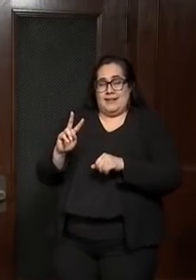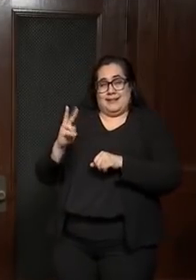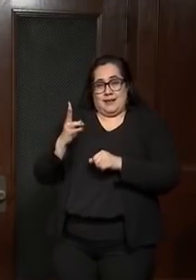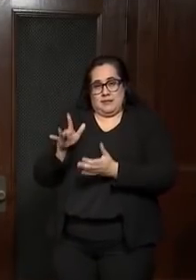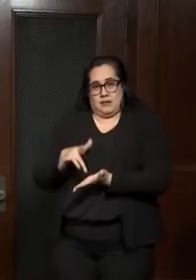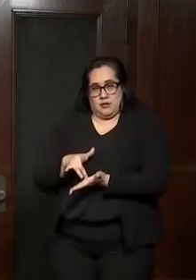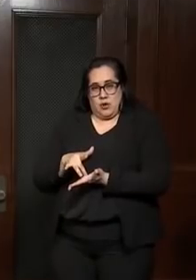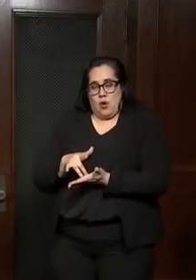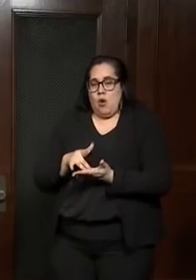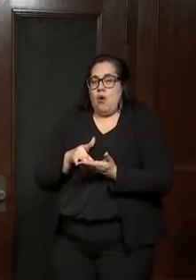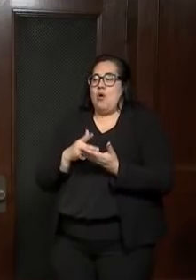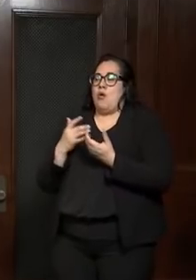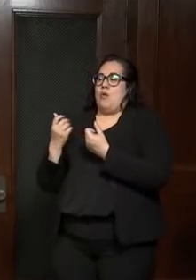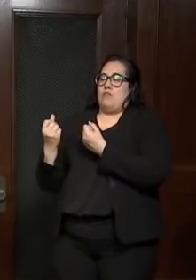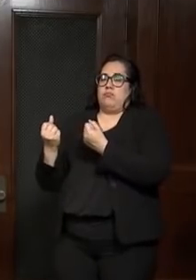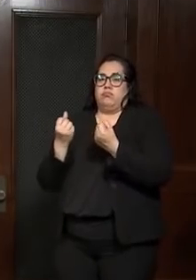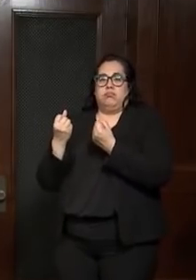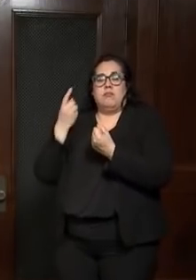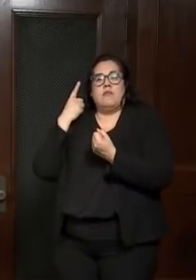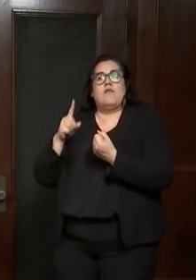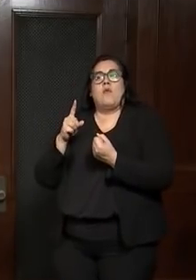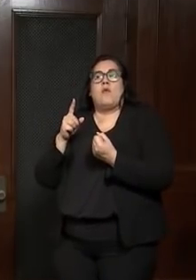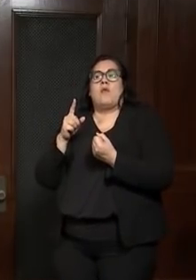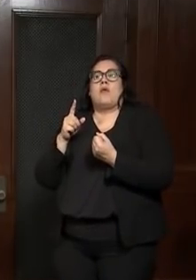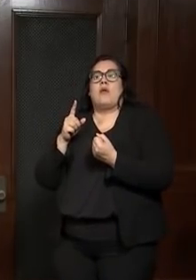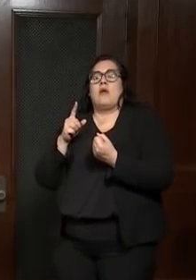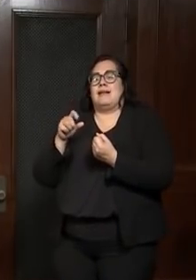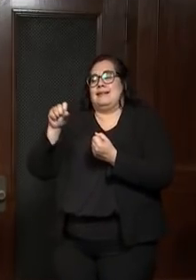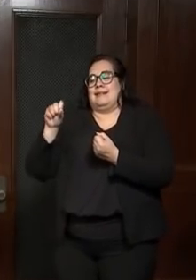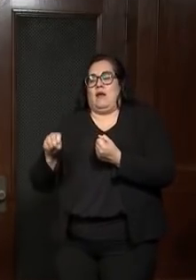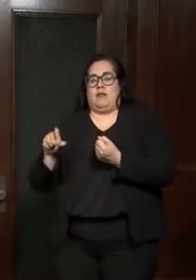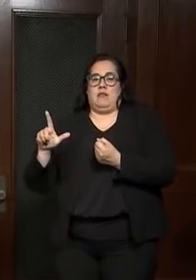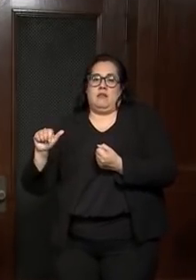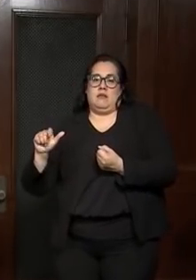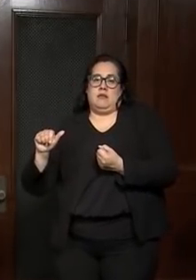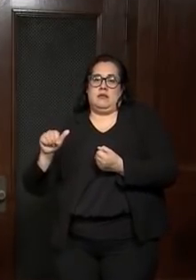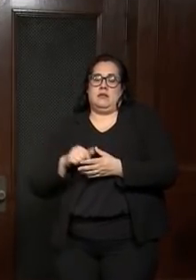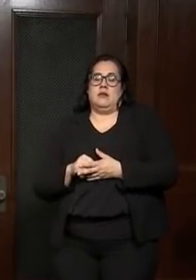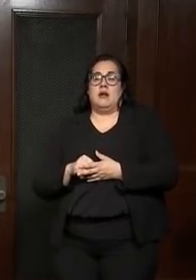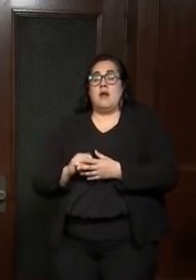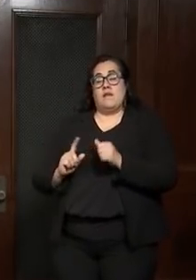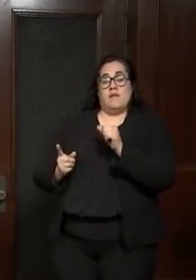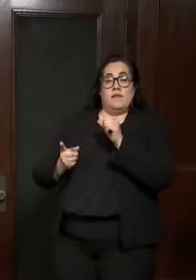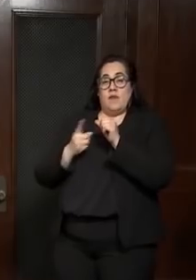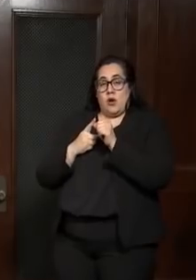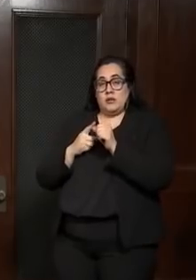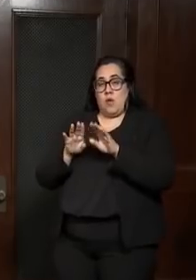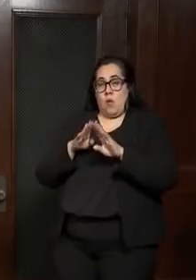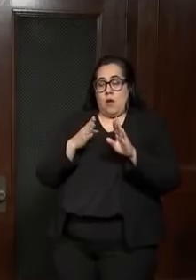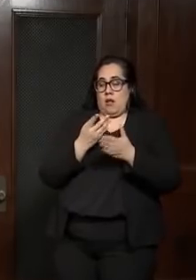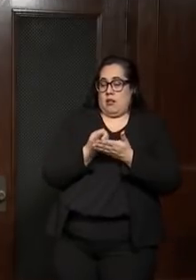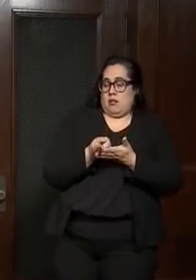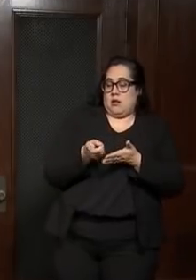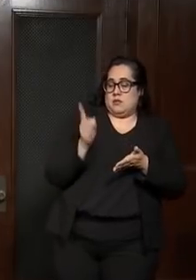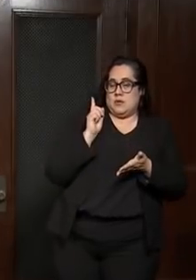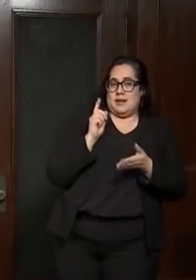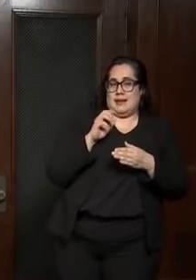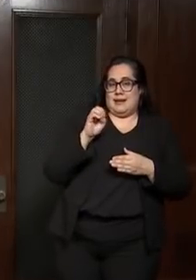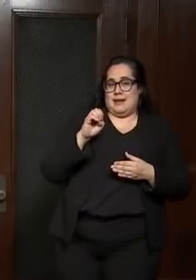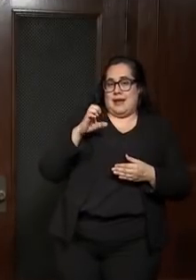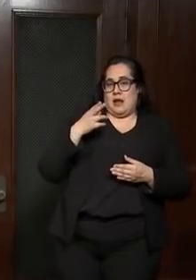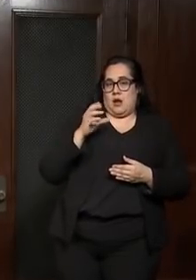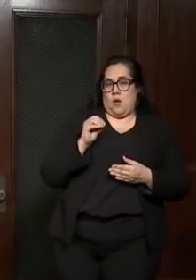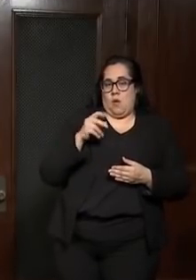centro ambulatorio para pruebas en el sur de Los Ángeles. El primero abrimos la semana pasada en Echo